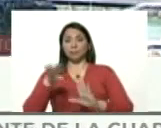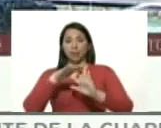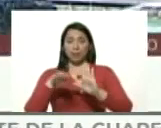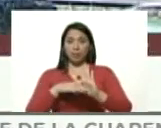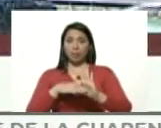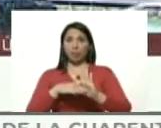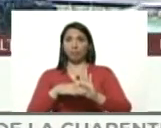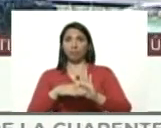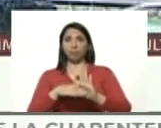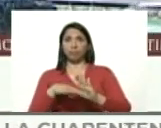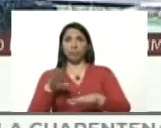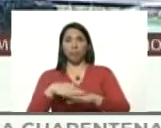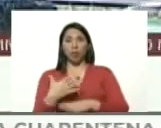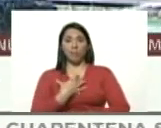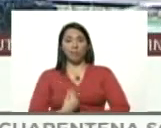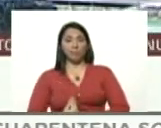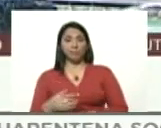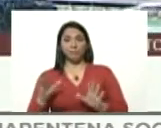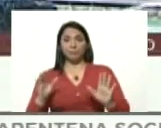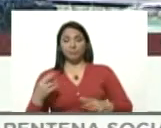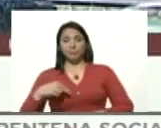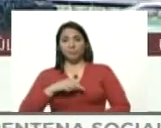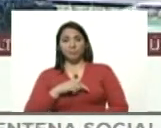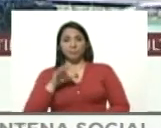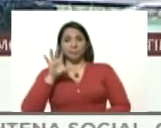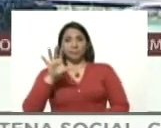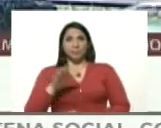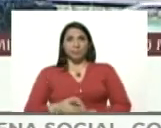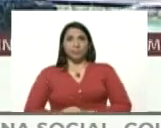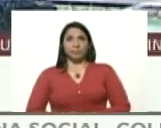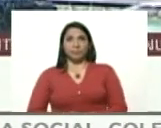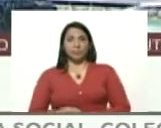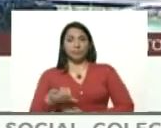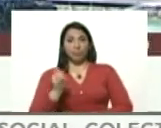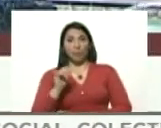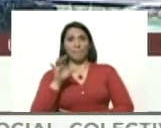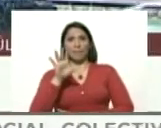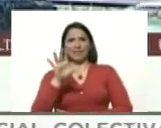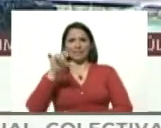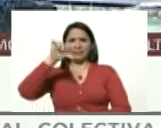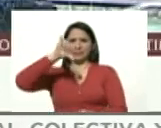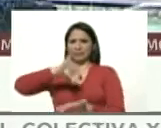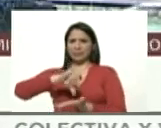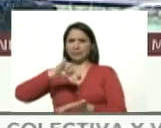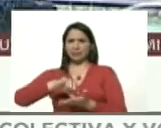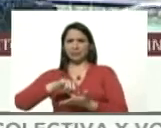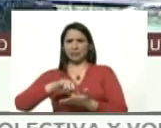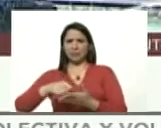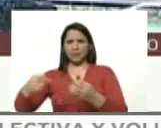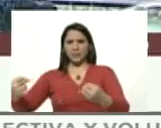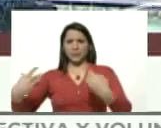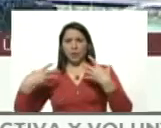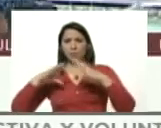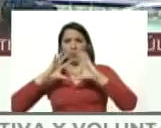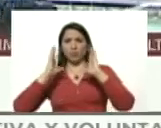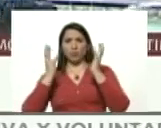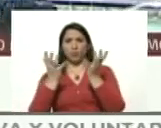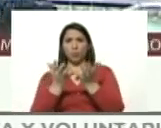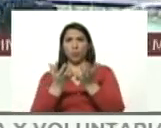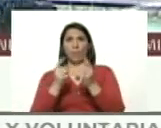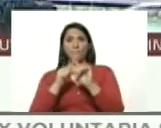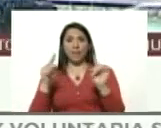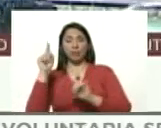porque lamentándolo mucho, en nuestro continente está el país epicentro de la pandemia en el mundo,